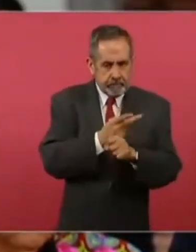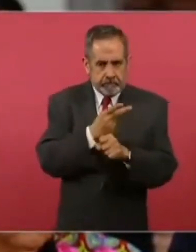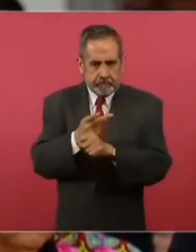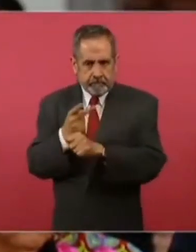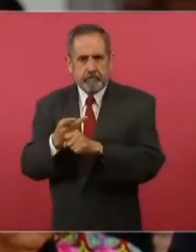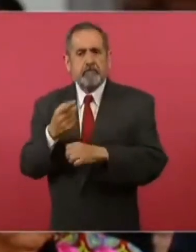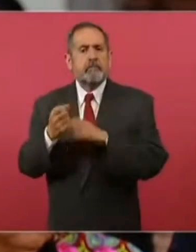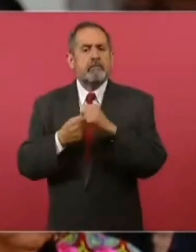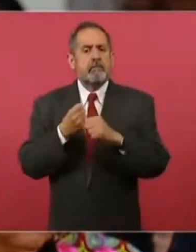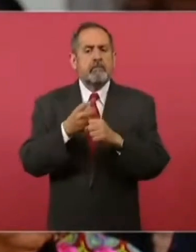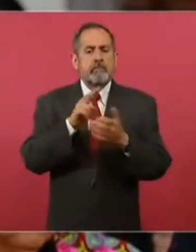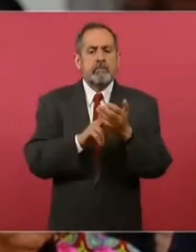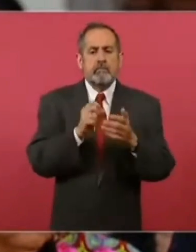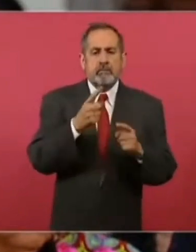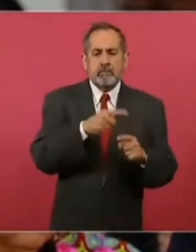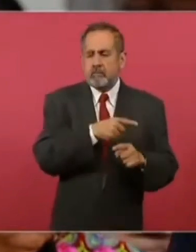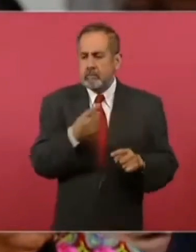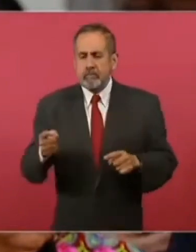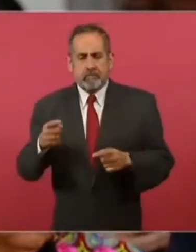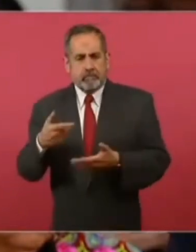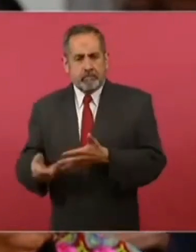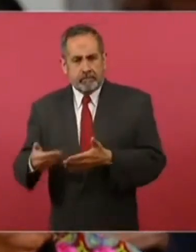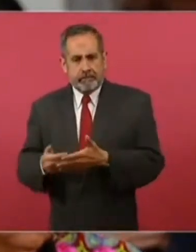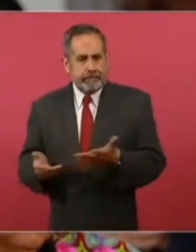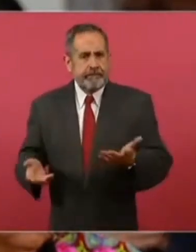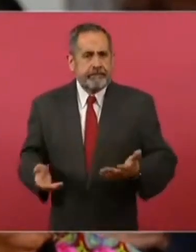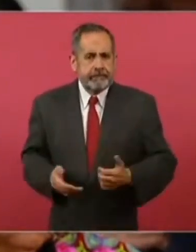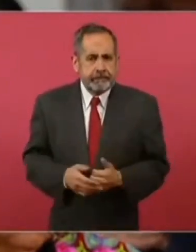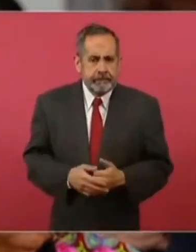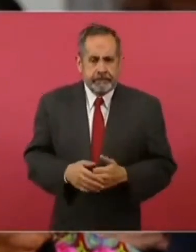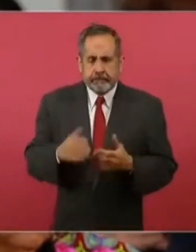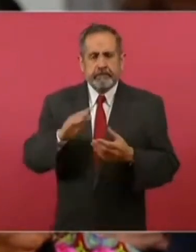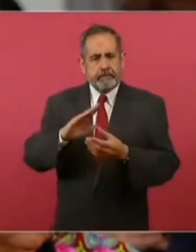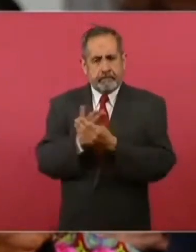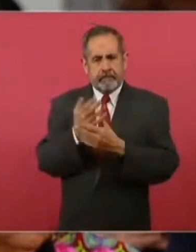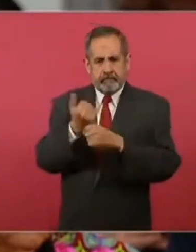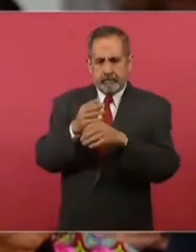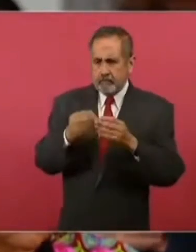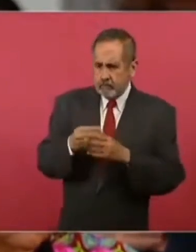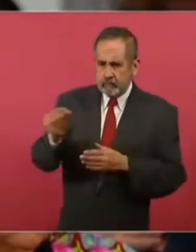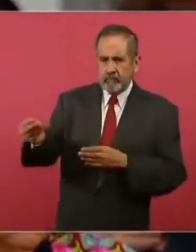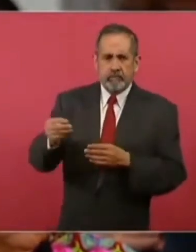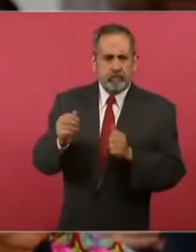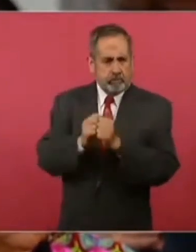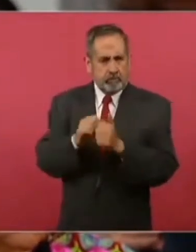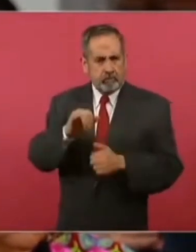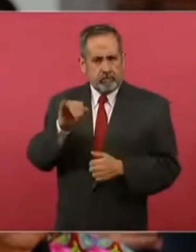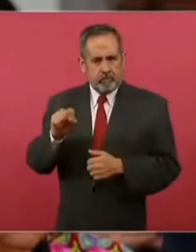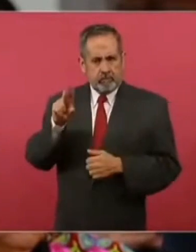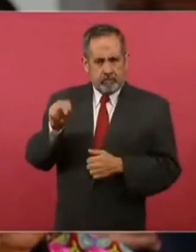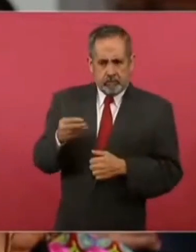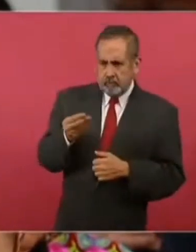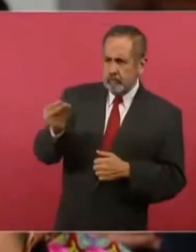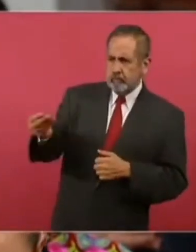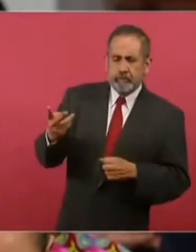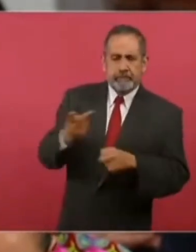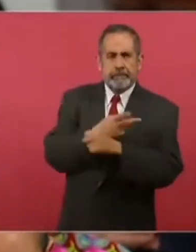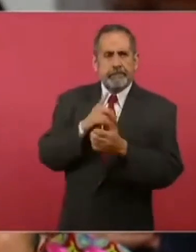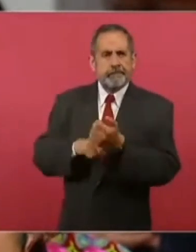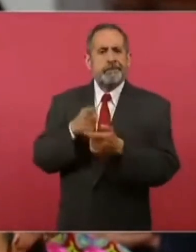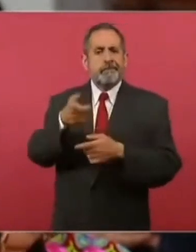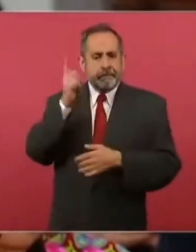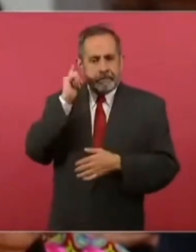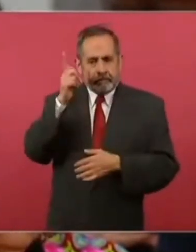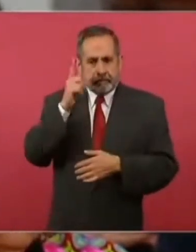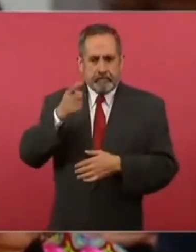desde 2021 a la fecha. Y le puedo mandar la información con Jesús Sí. de una evidencia de cómo, qué está ocurriendo, y que